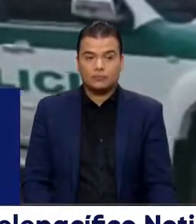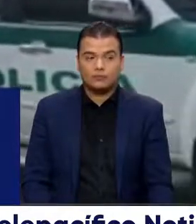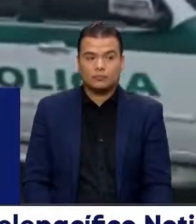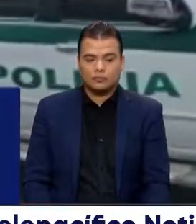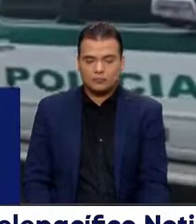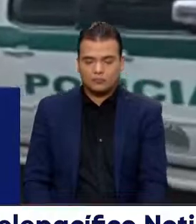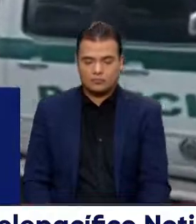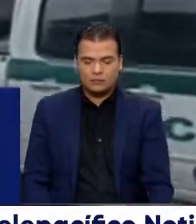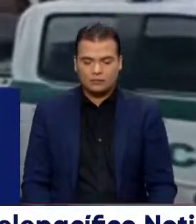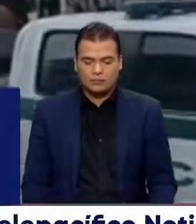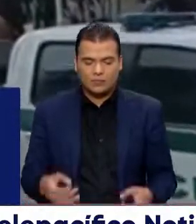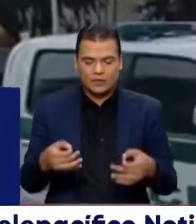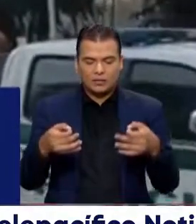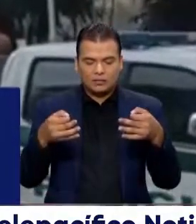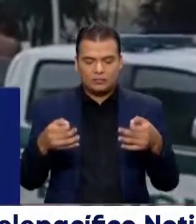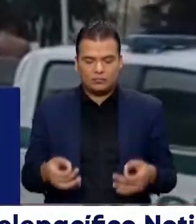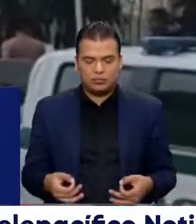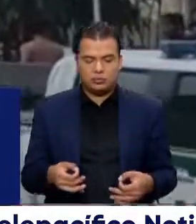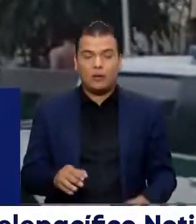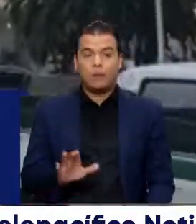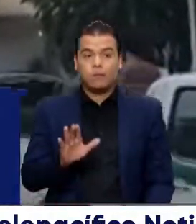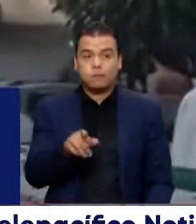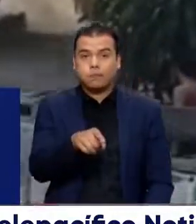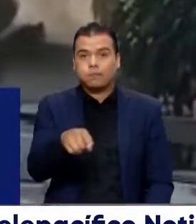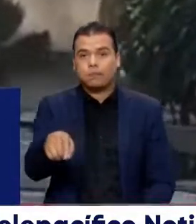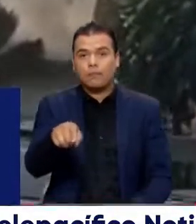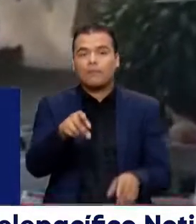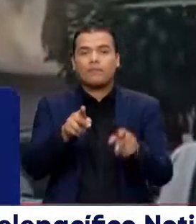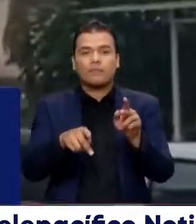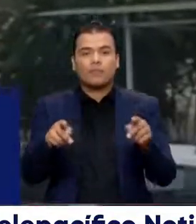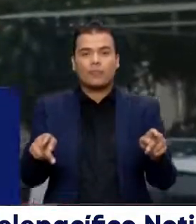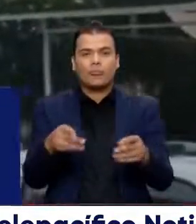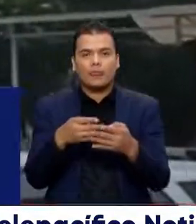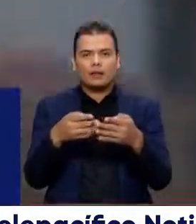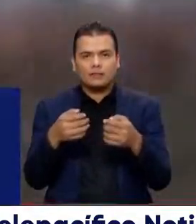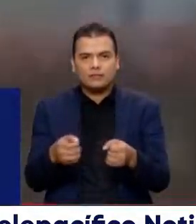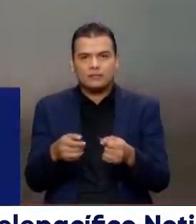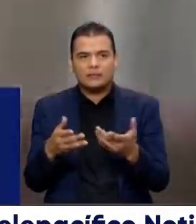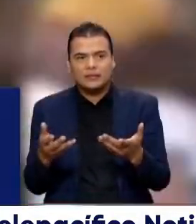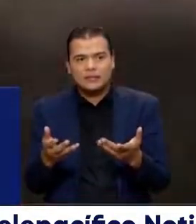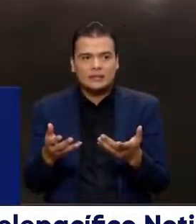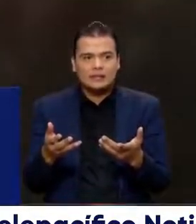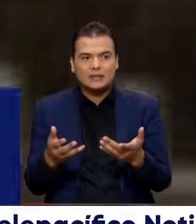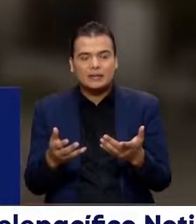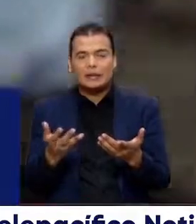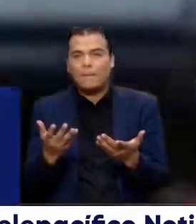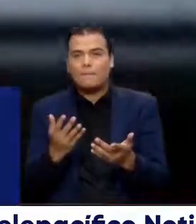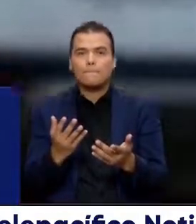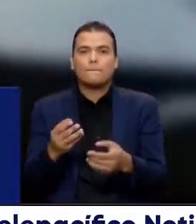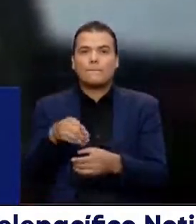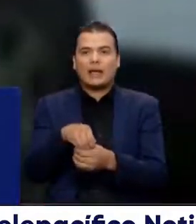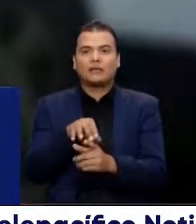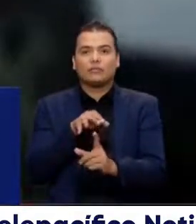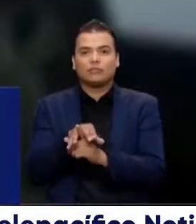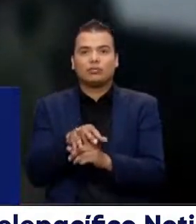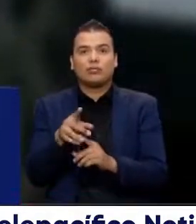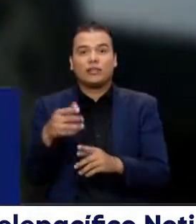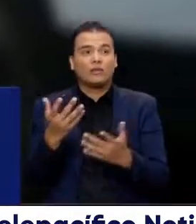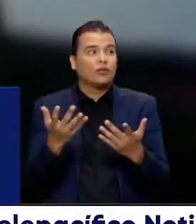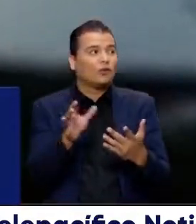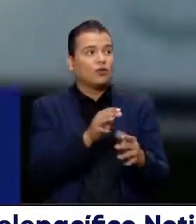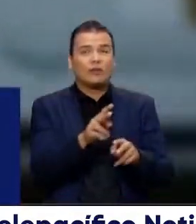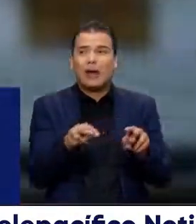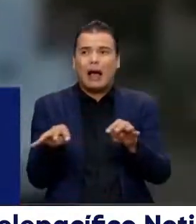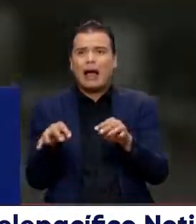incendio en una estación de policía que alberga a más de 40 privados de la libertad generó temor entre los habitantes del barrio Las Américas, norte de Cali, por varios